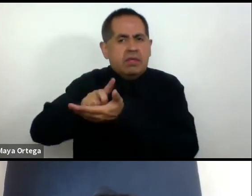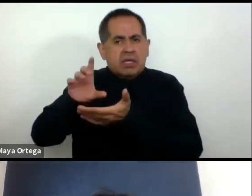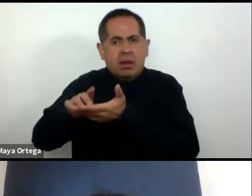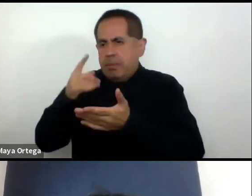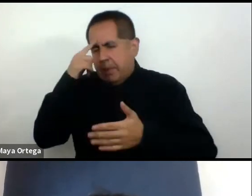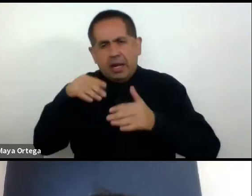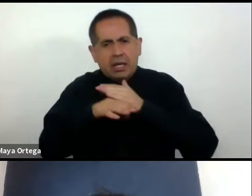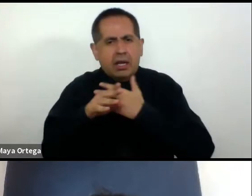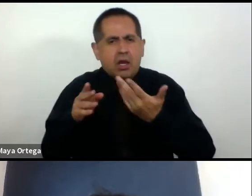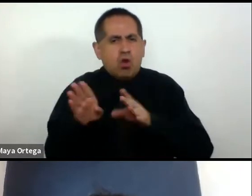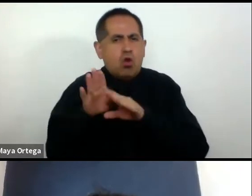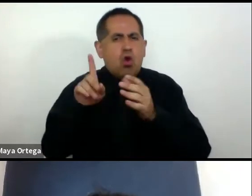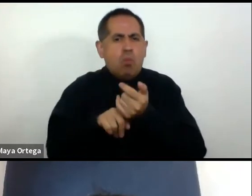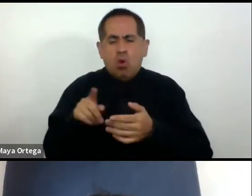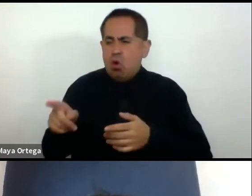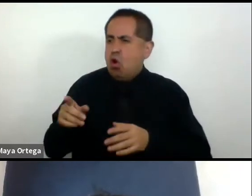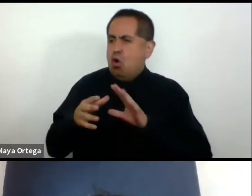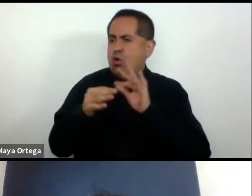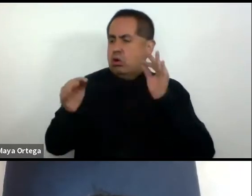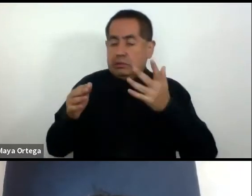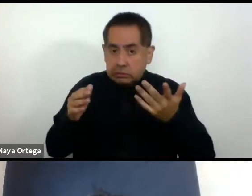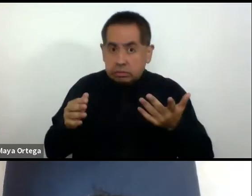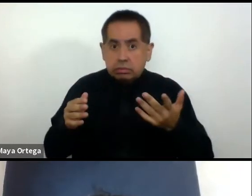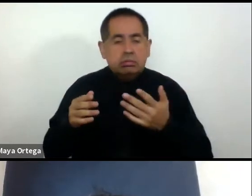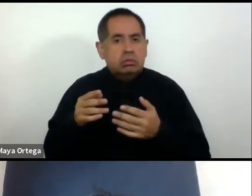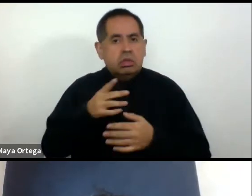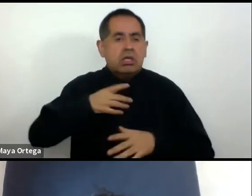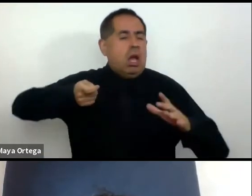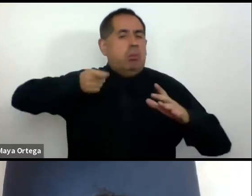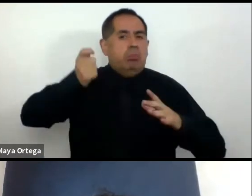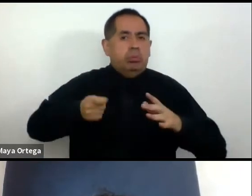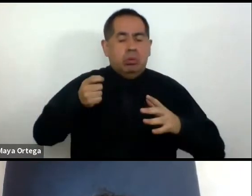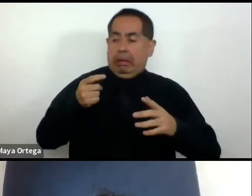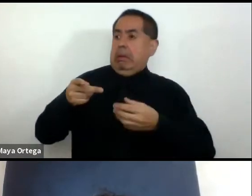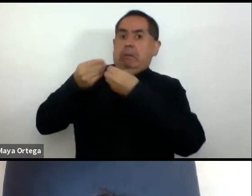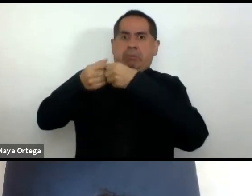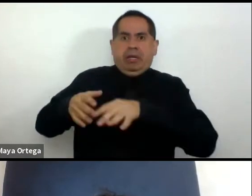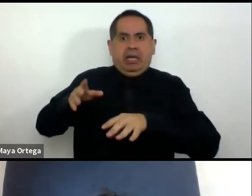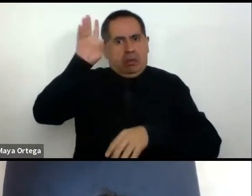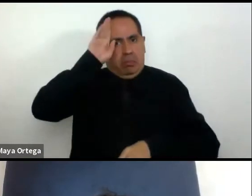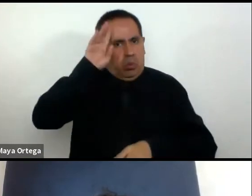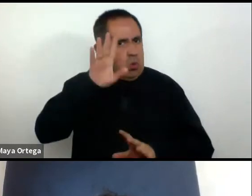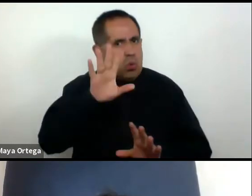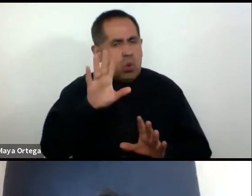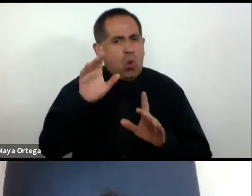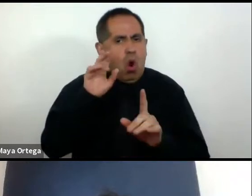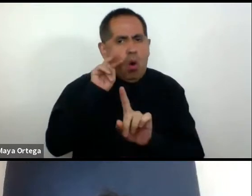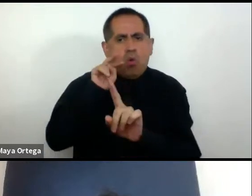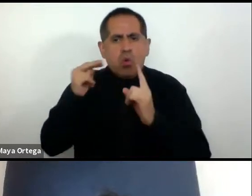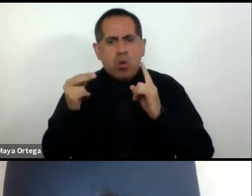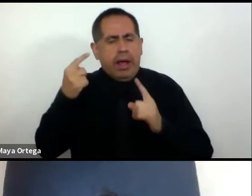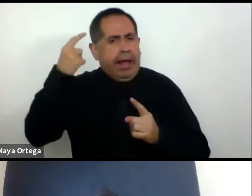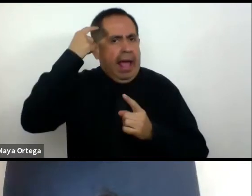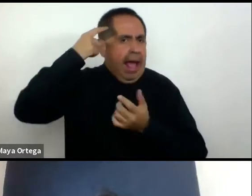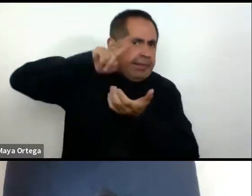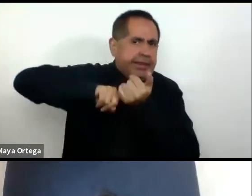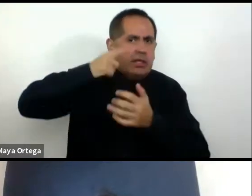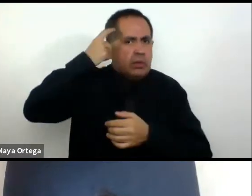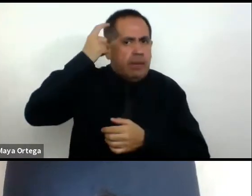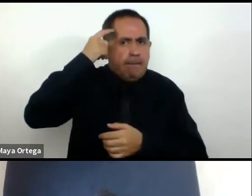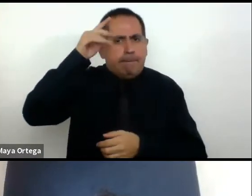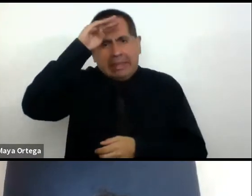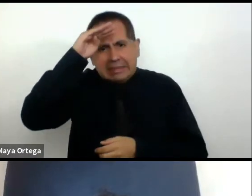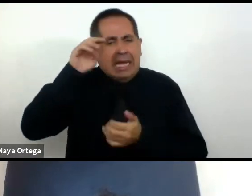hasta los impactos desproporcionales que podemos tener con nuestras sentencias, ¿no? Entonces, tener esa perspectiva de discapacidad. Y, por